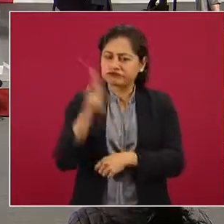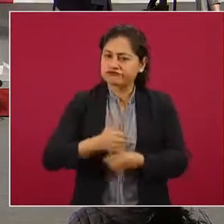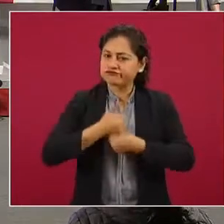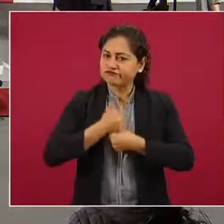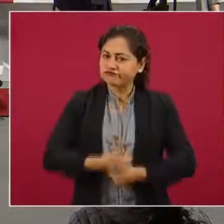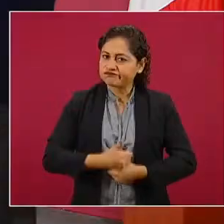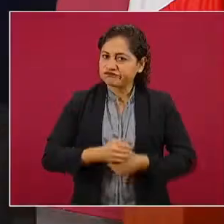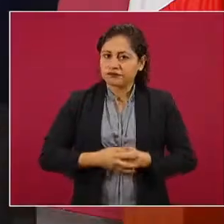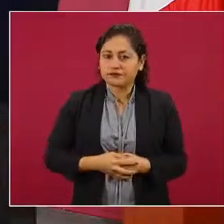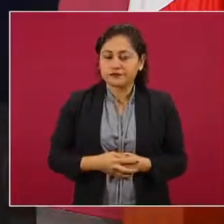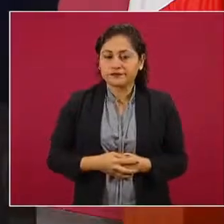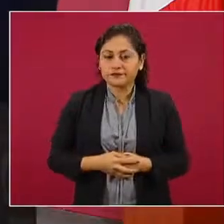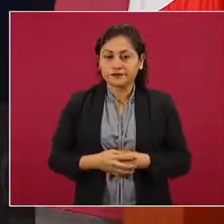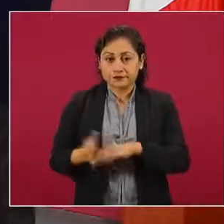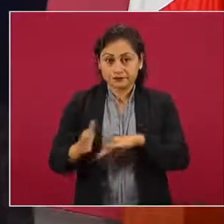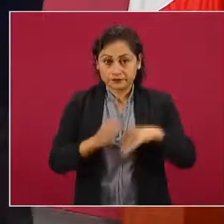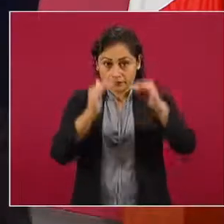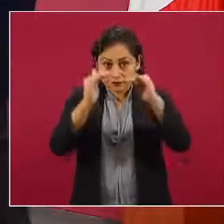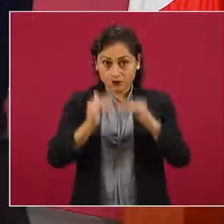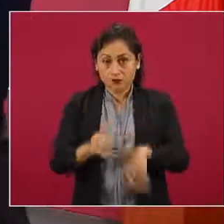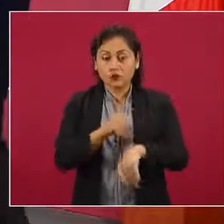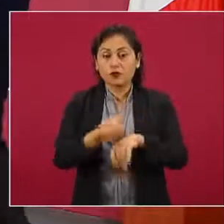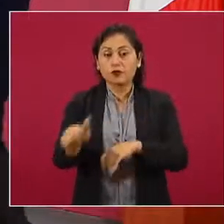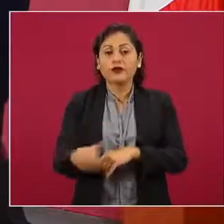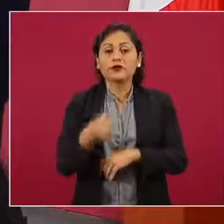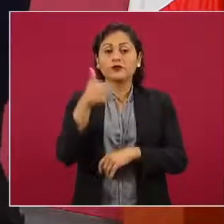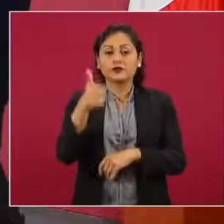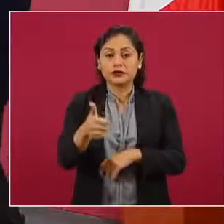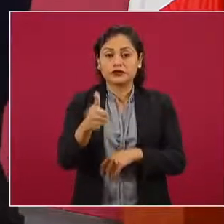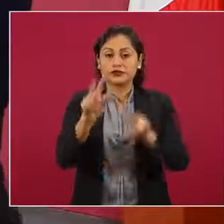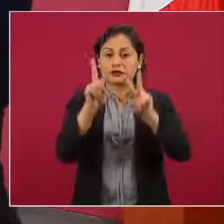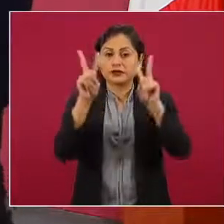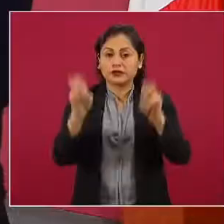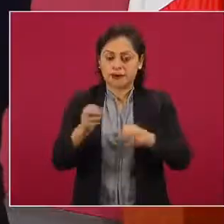El punto 6 habla del sufrimiento y del placer.